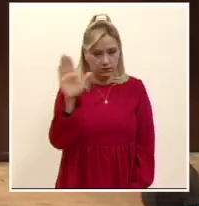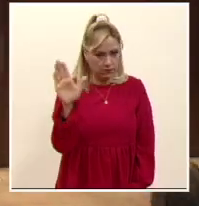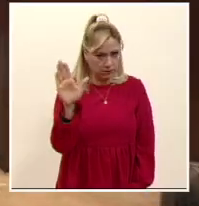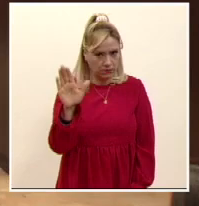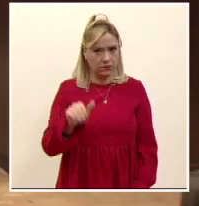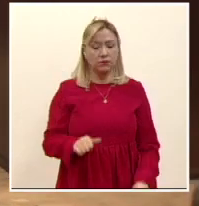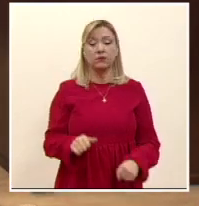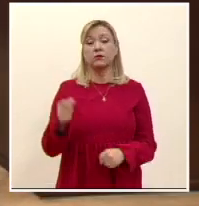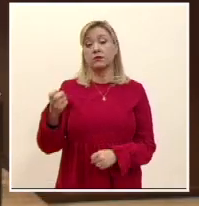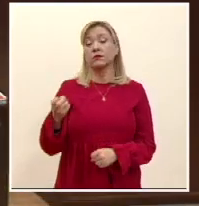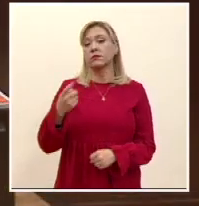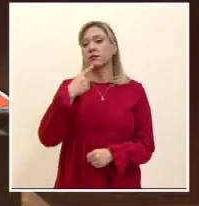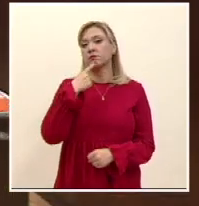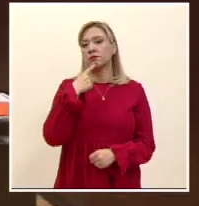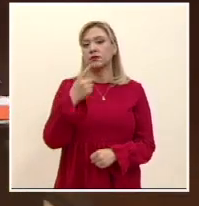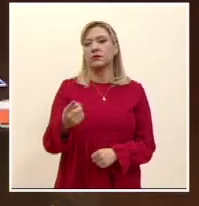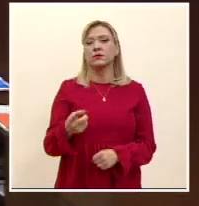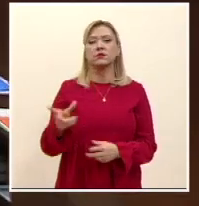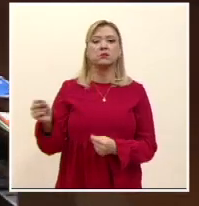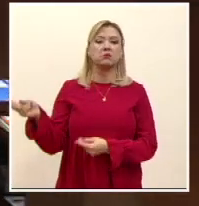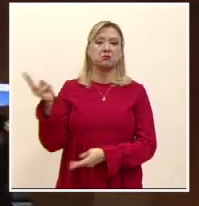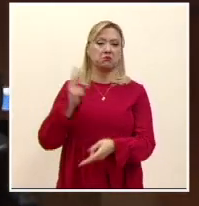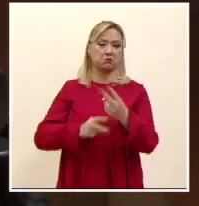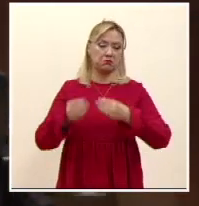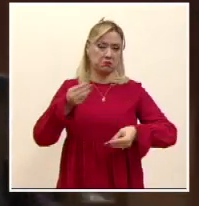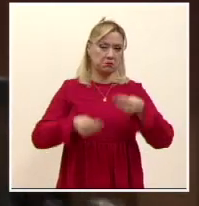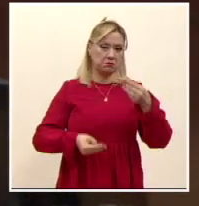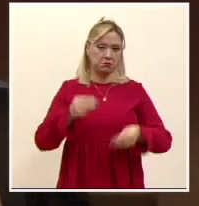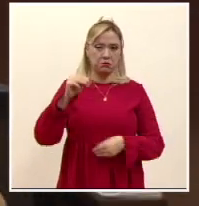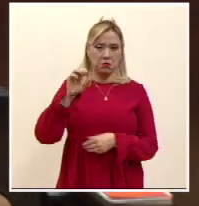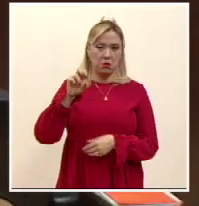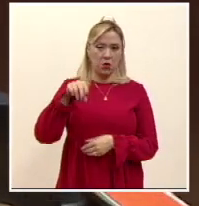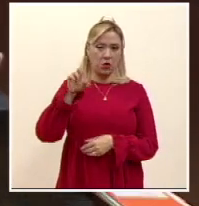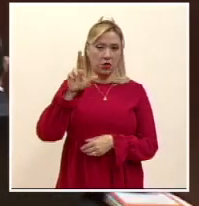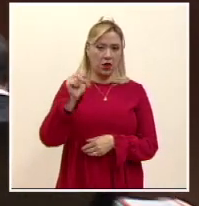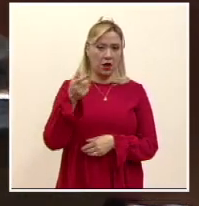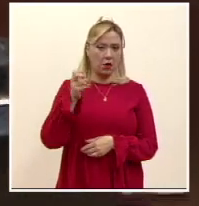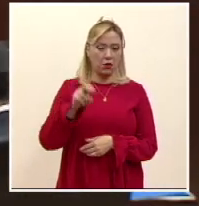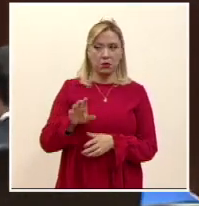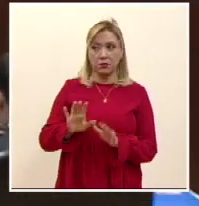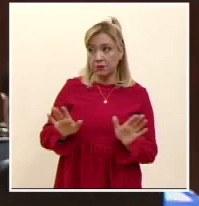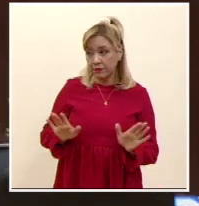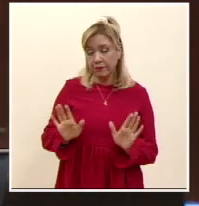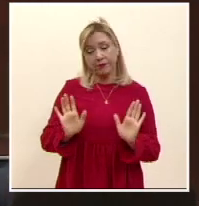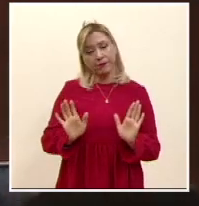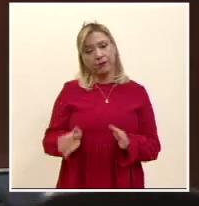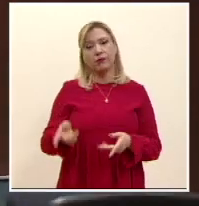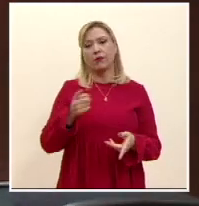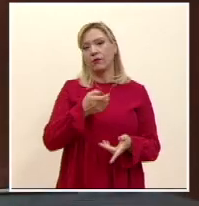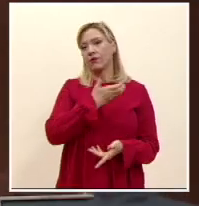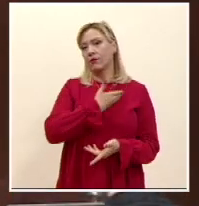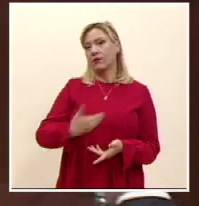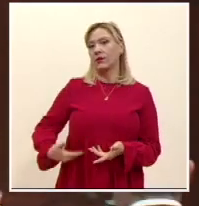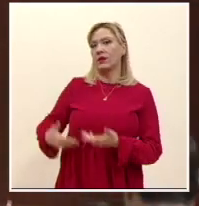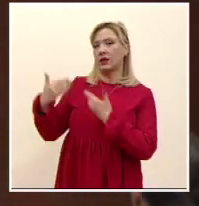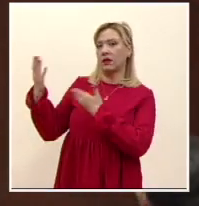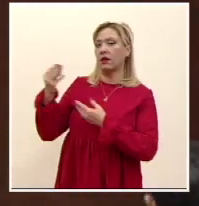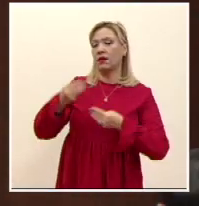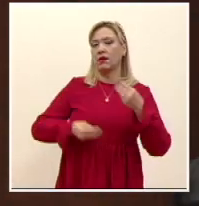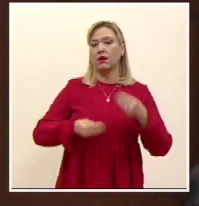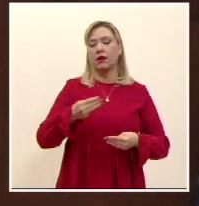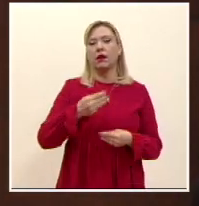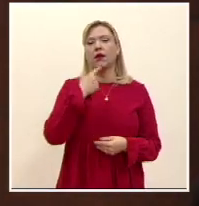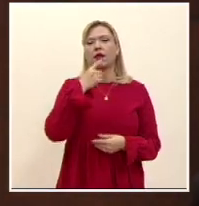En la sesión a la que no acudió su antecesor, el magistrado Reyes Rodríguez Mondragón, la magistrada presidenta Mónica Soto también